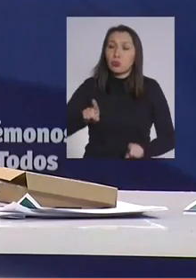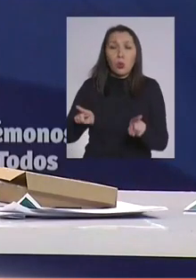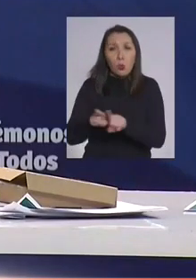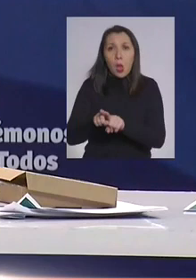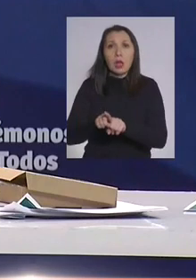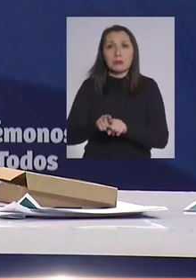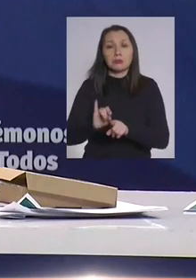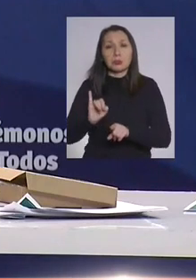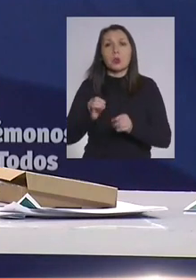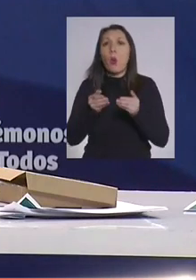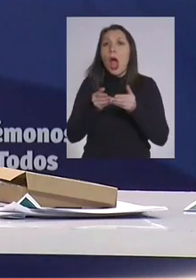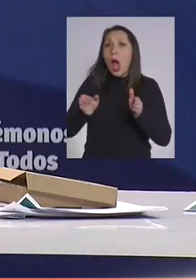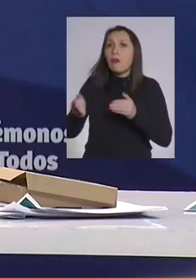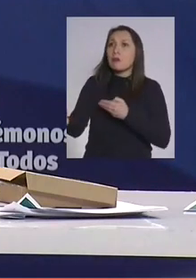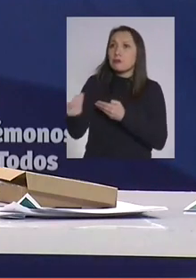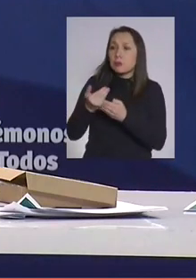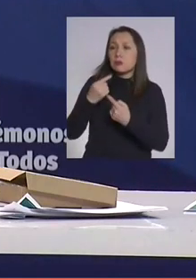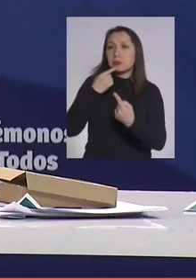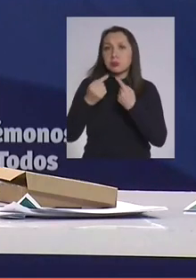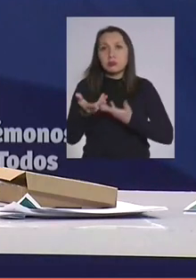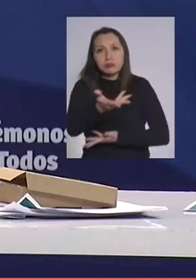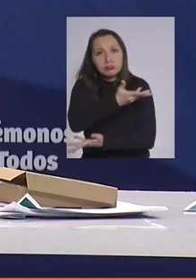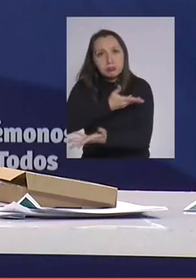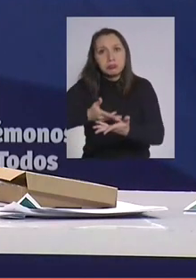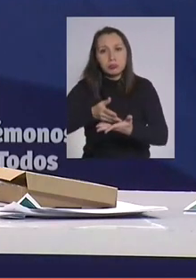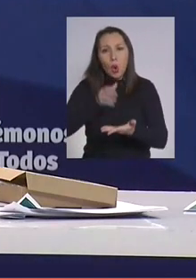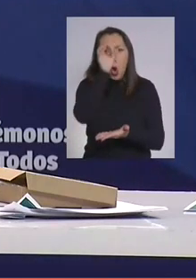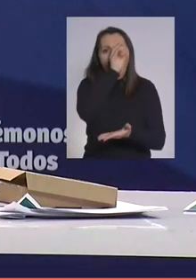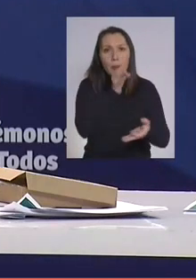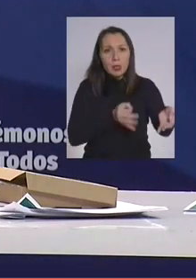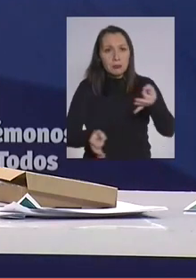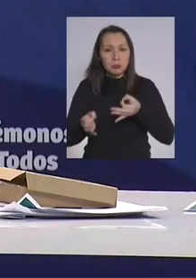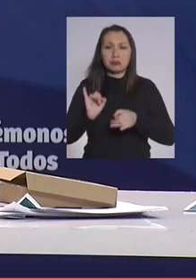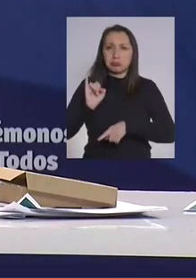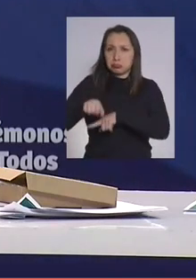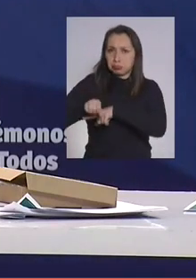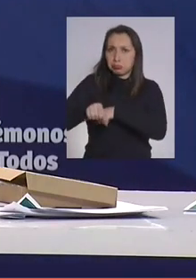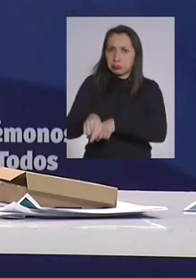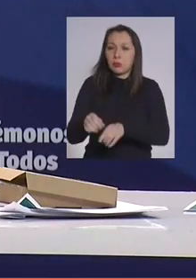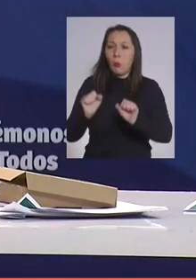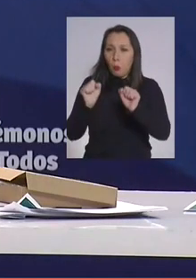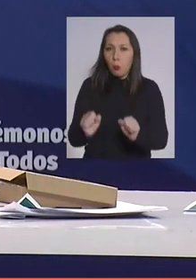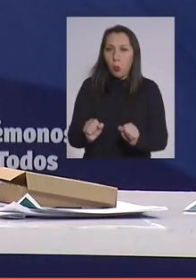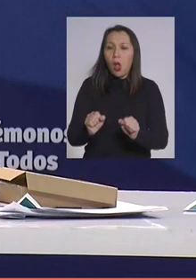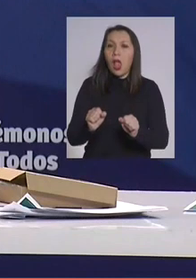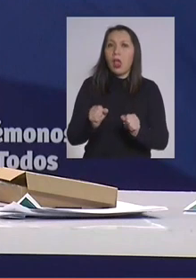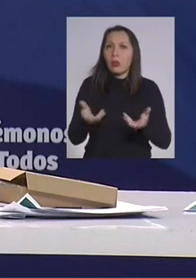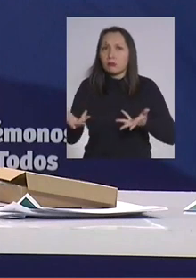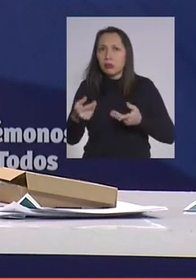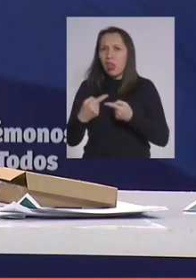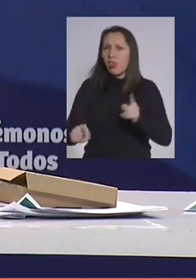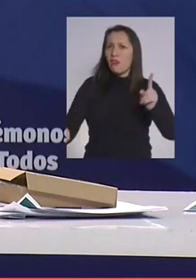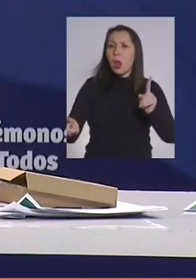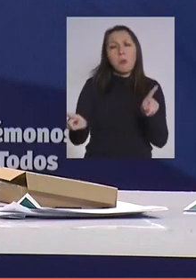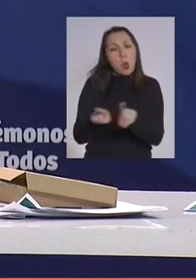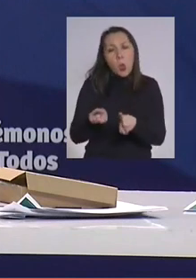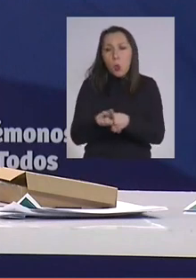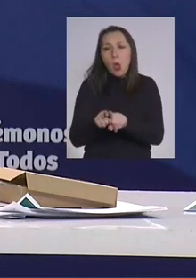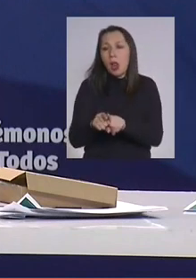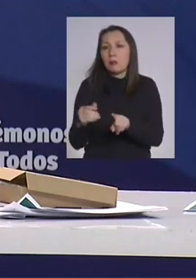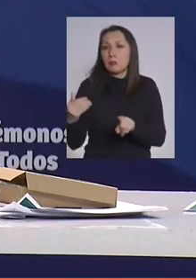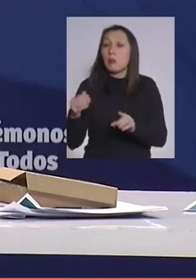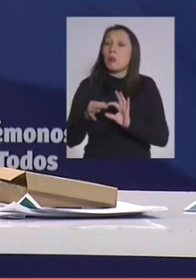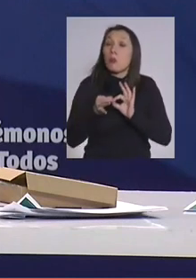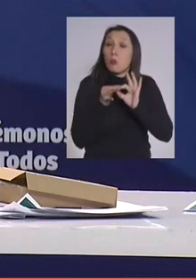justamente al diálogo y escuchar las opiniones que puedan ser divergentes pero sobre